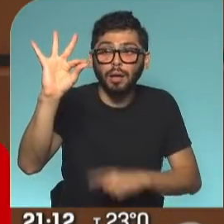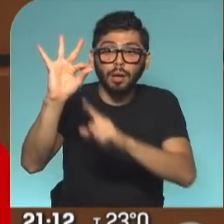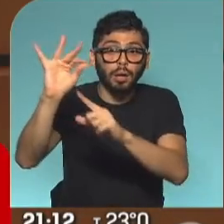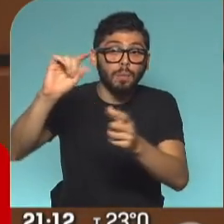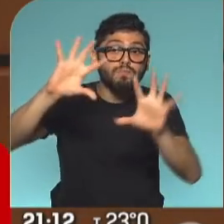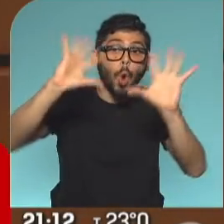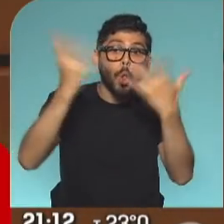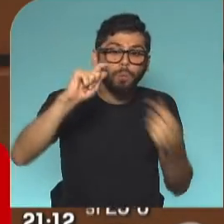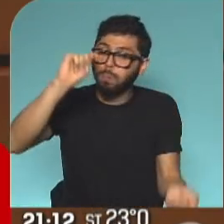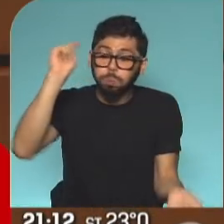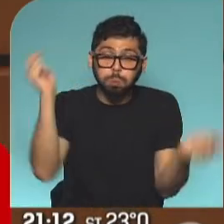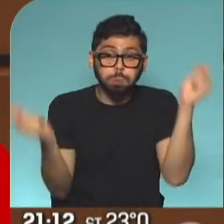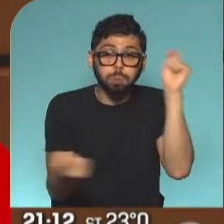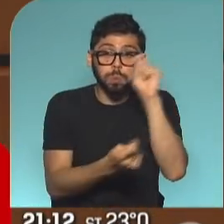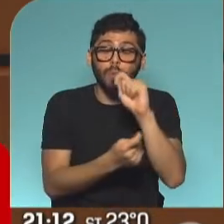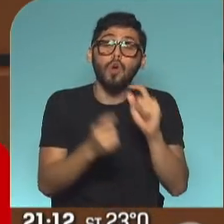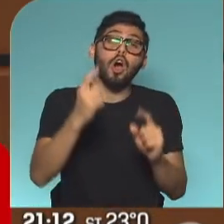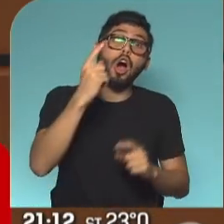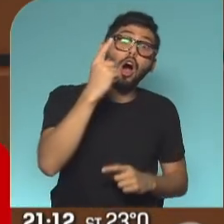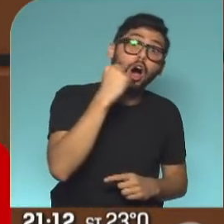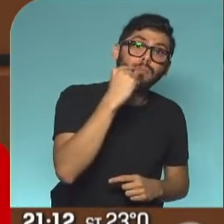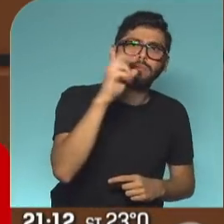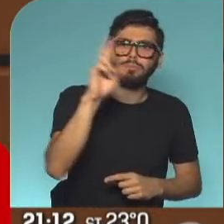se llevó la vida de hombres y de mujeres,